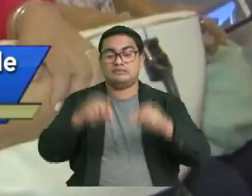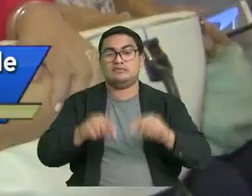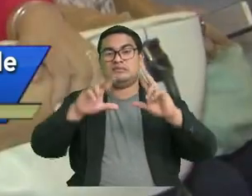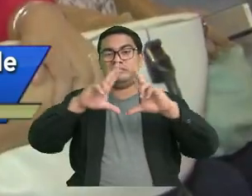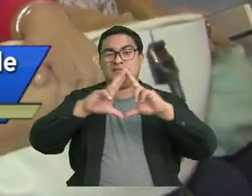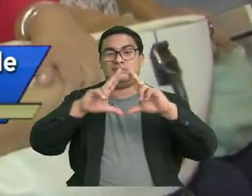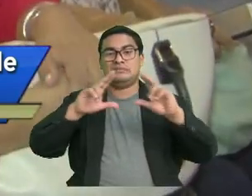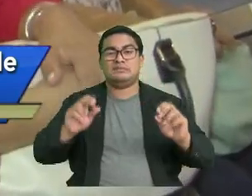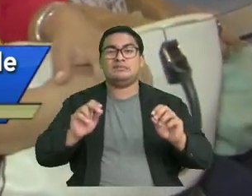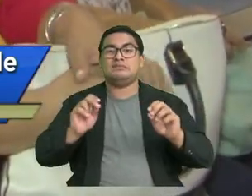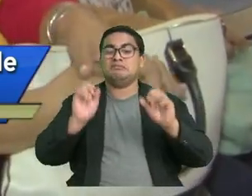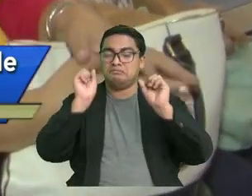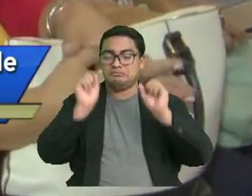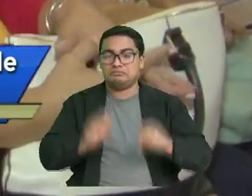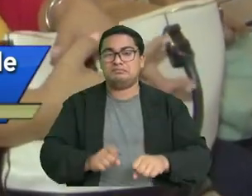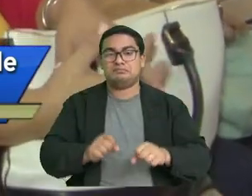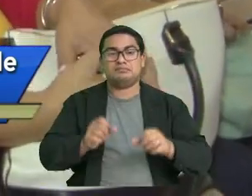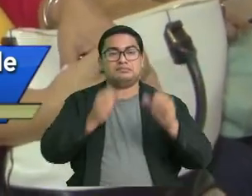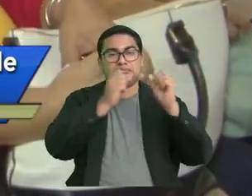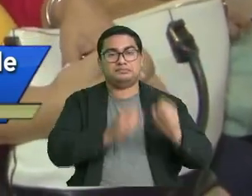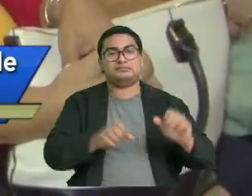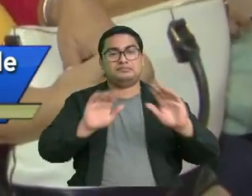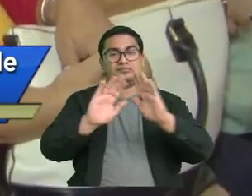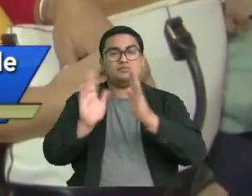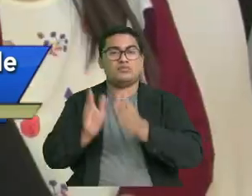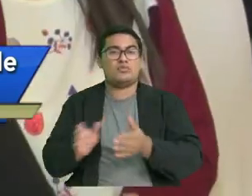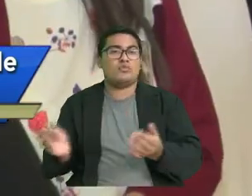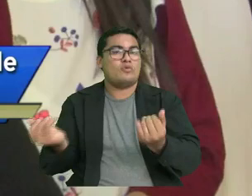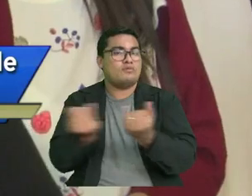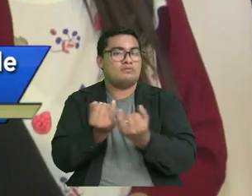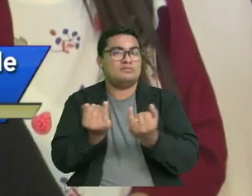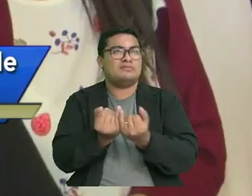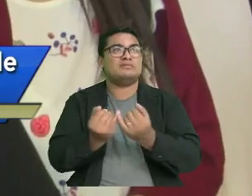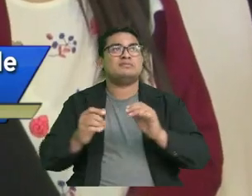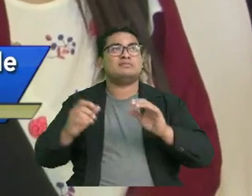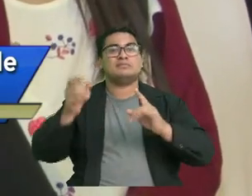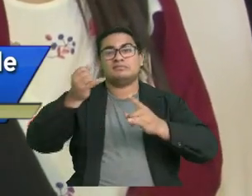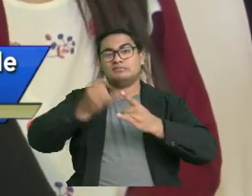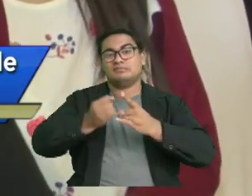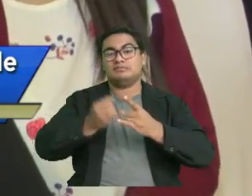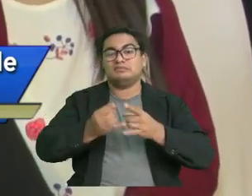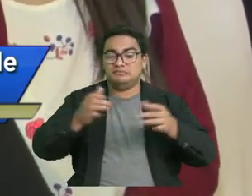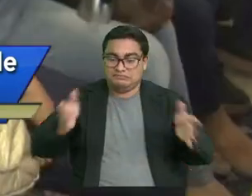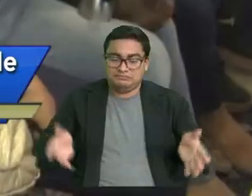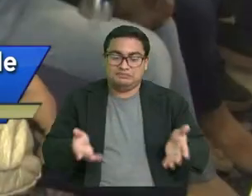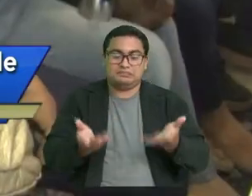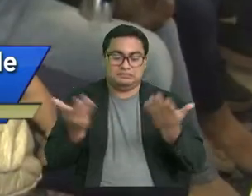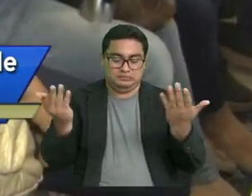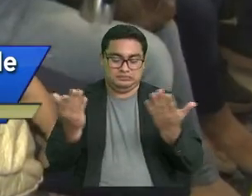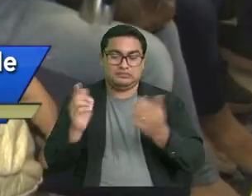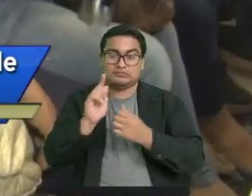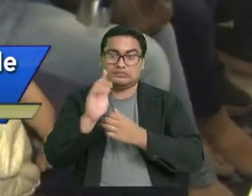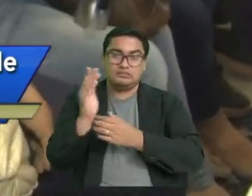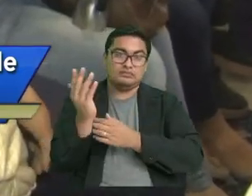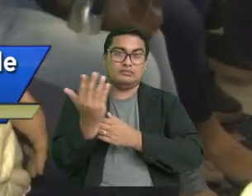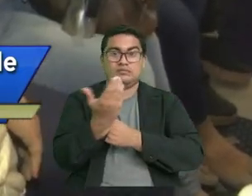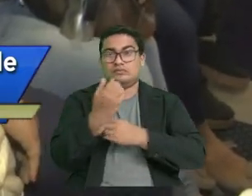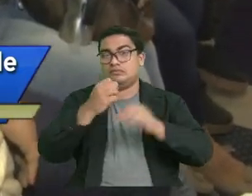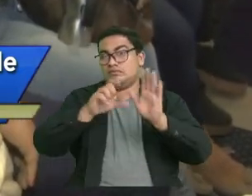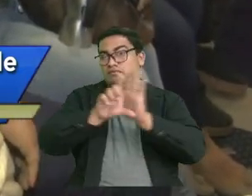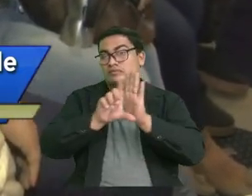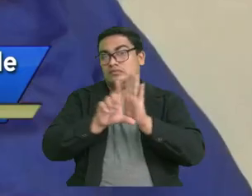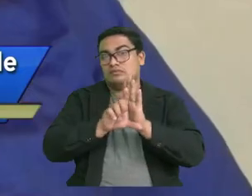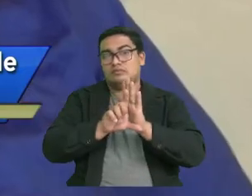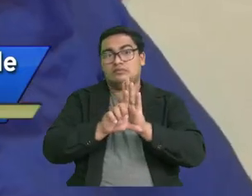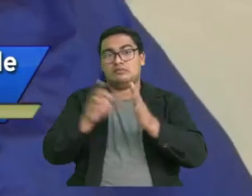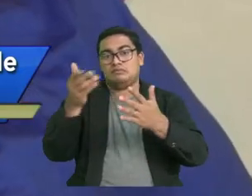haya equidad de género. Eso realmente ha motivado toda esta